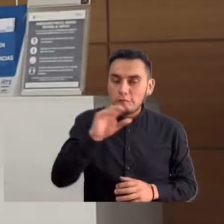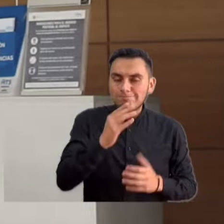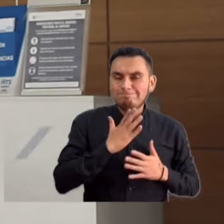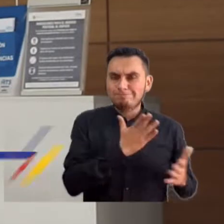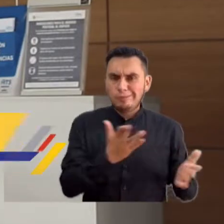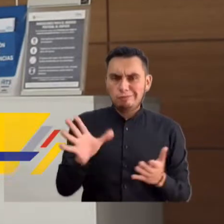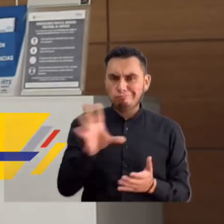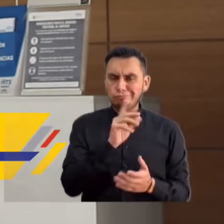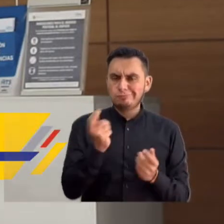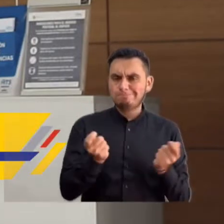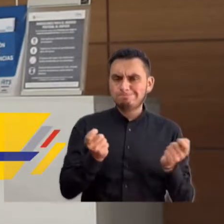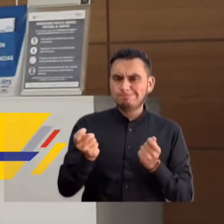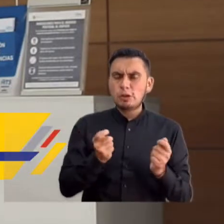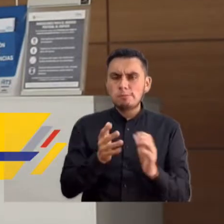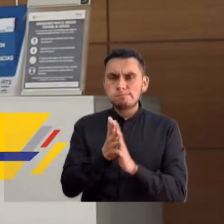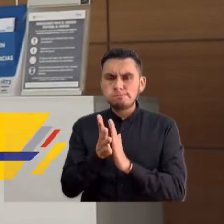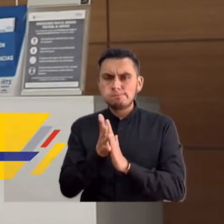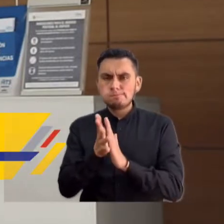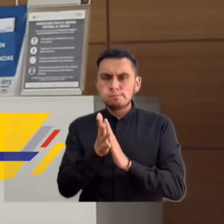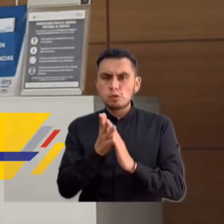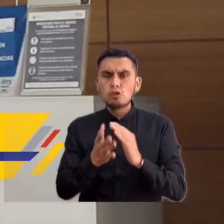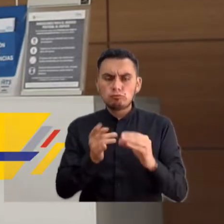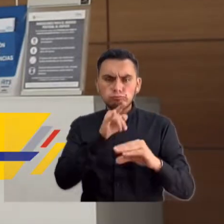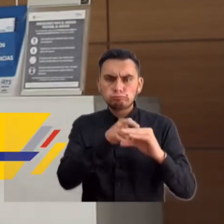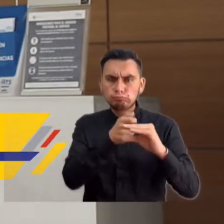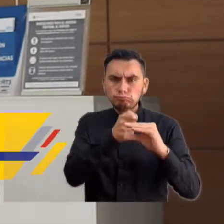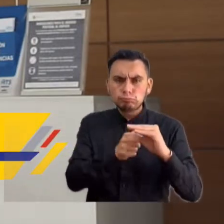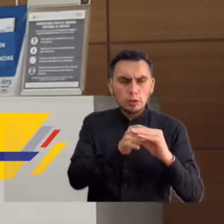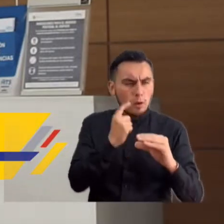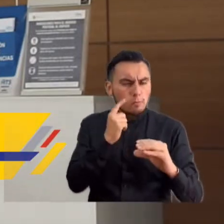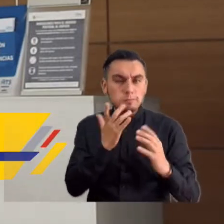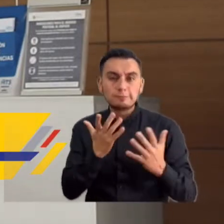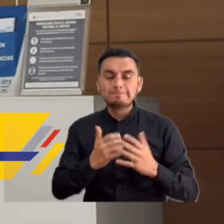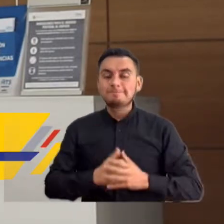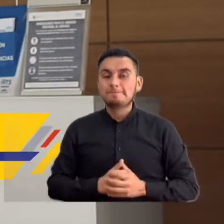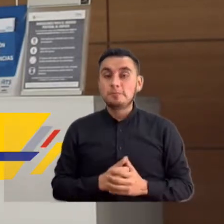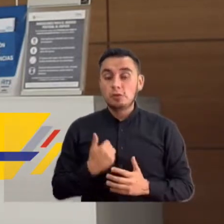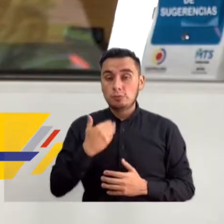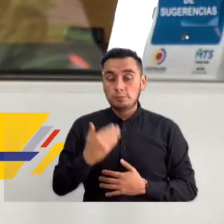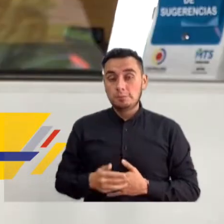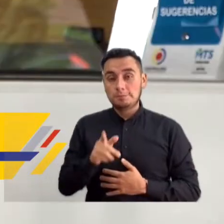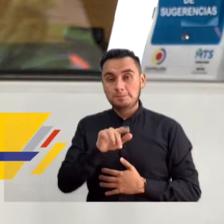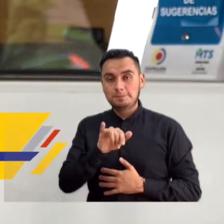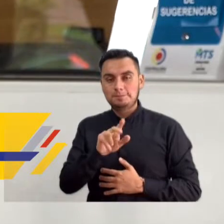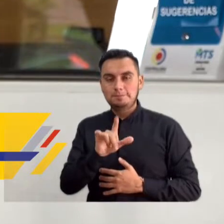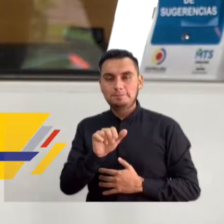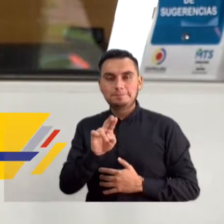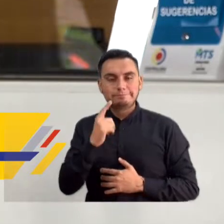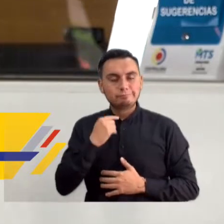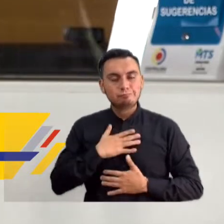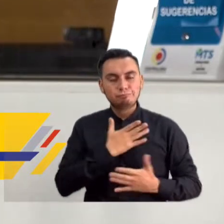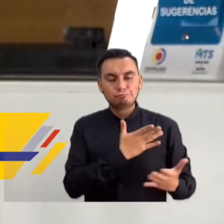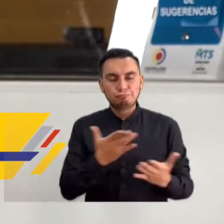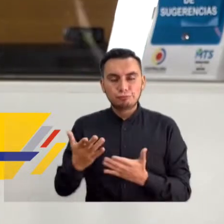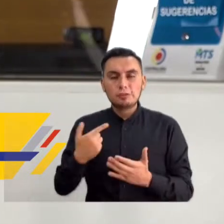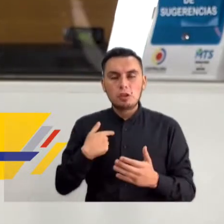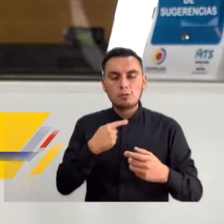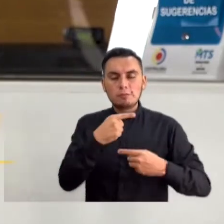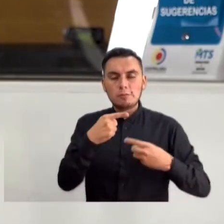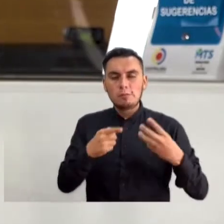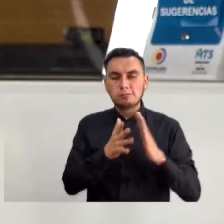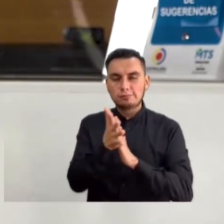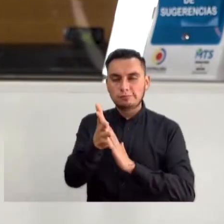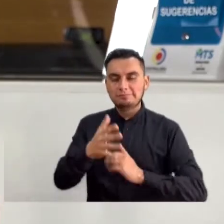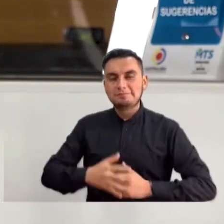Hola amigos, bienvenidos a Todo Bajo Control, el programa institucional de la Contraloría General de la República. Yo soy Silvia Corso y para mí es un gusto